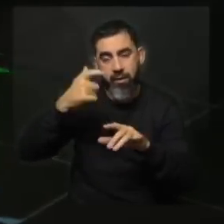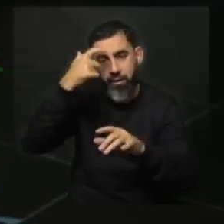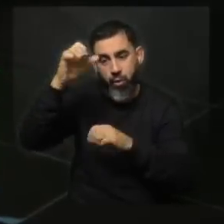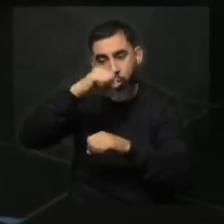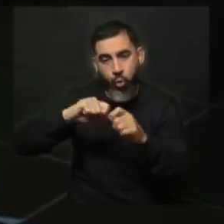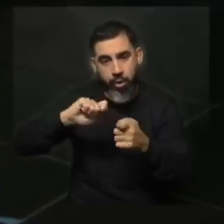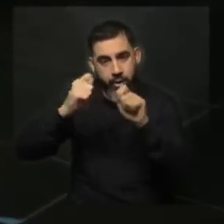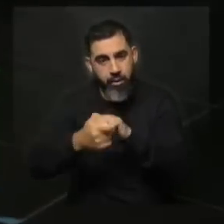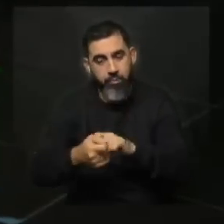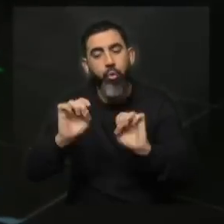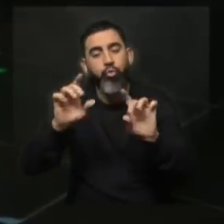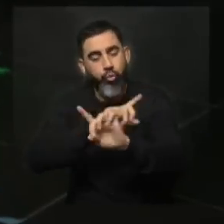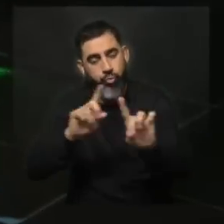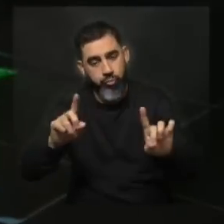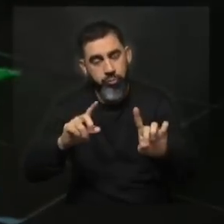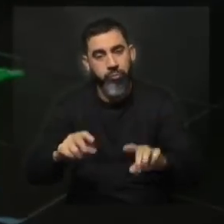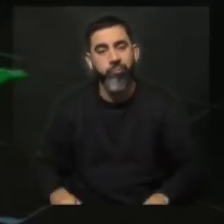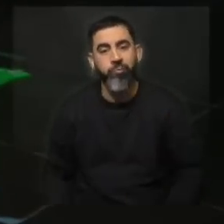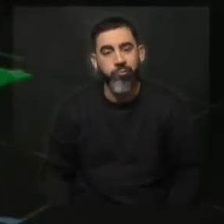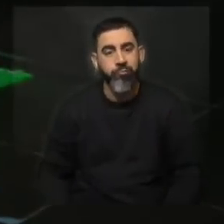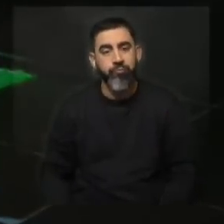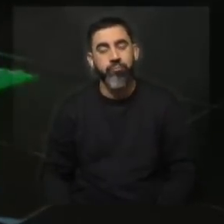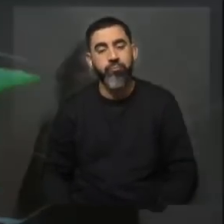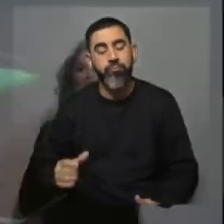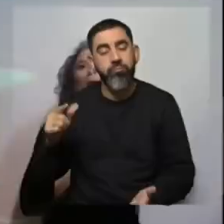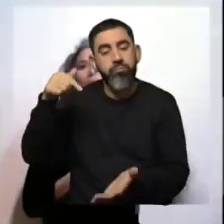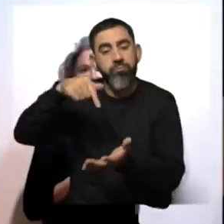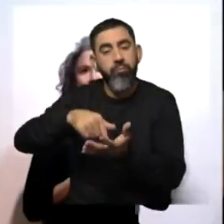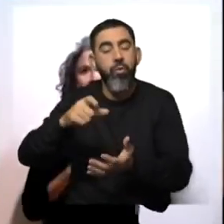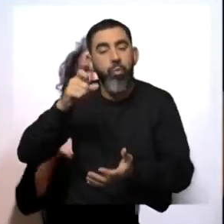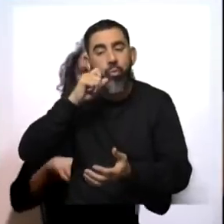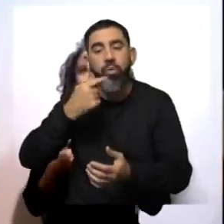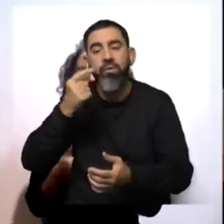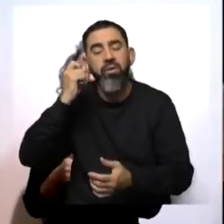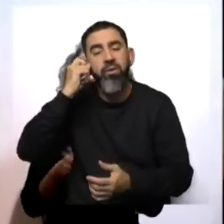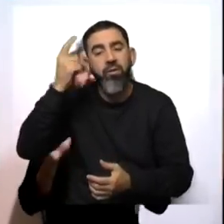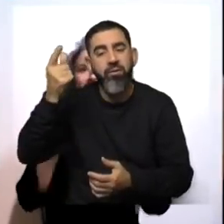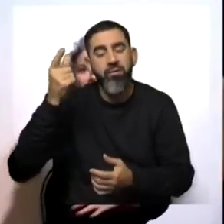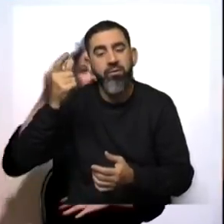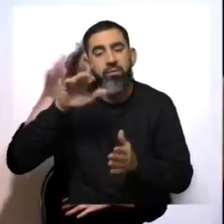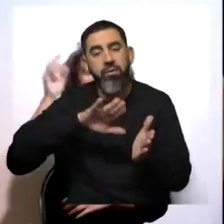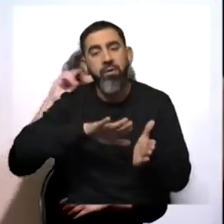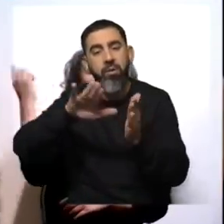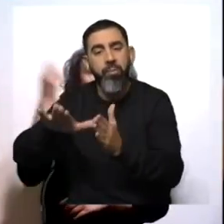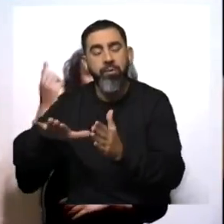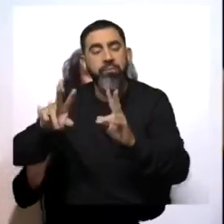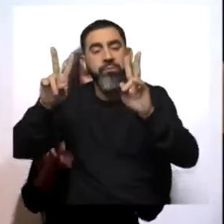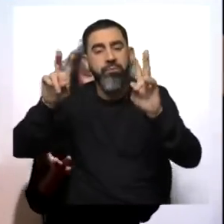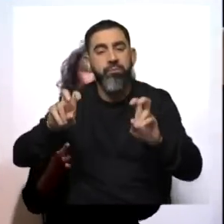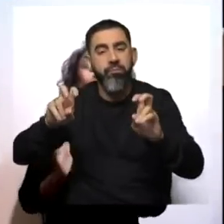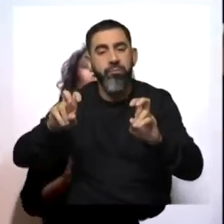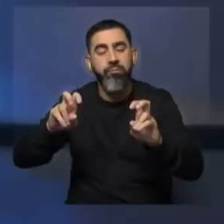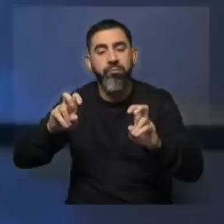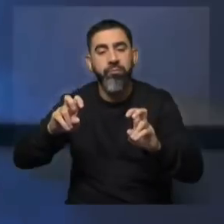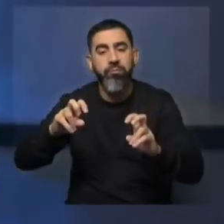en realidad es mucho más que eso porque en realidad Cuando en este caso de los destinos turísticos inteligentes se habla de inteligencias va más a una a